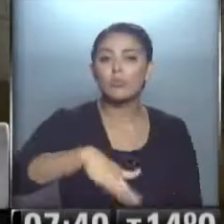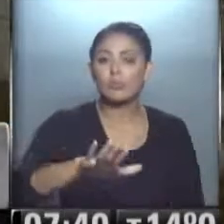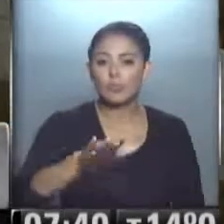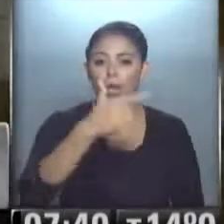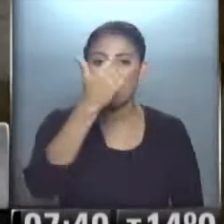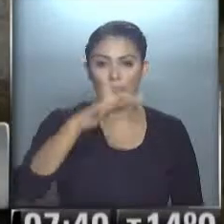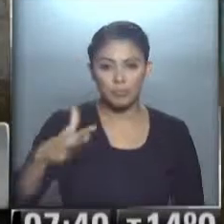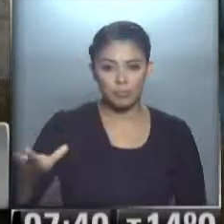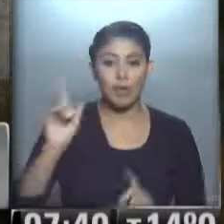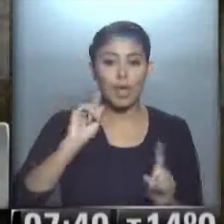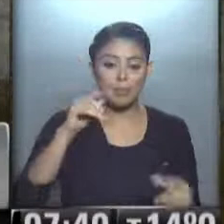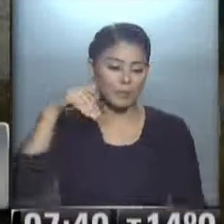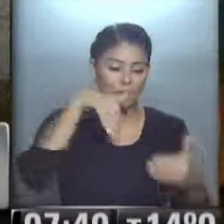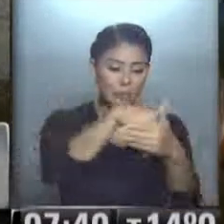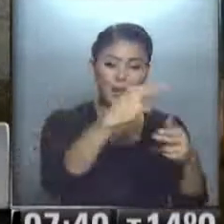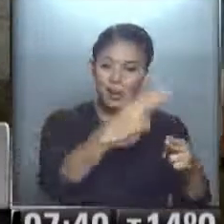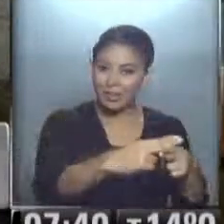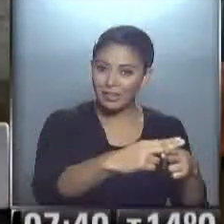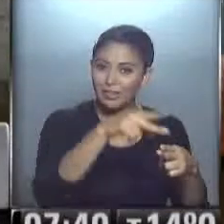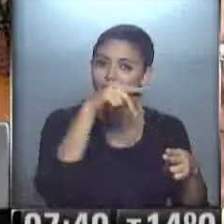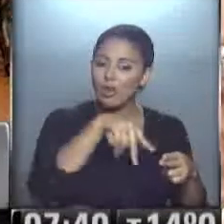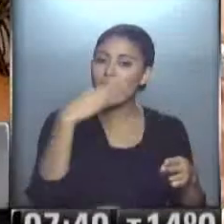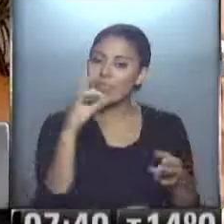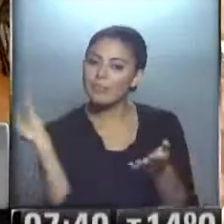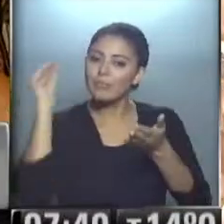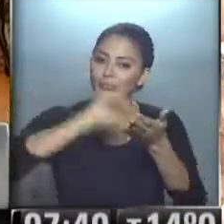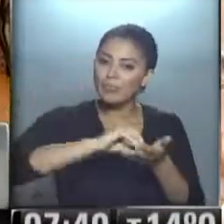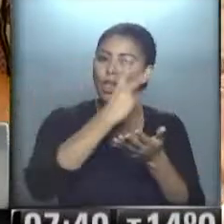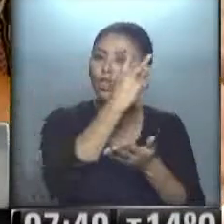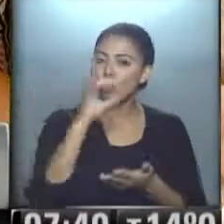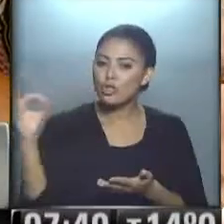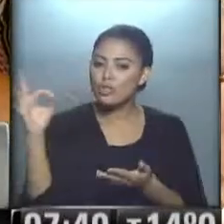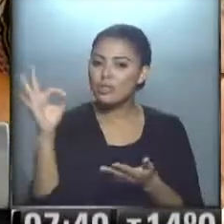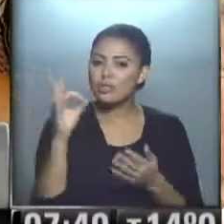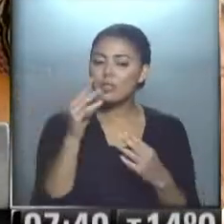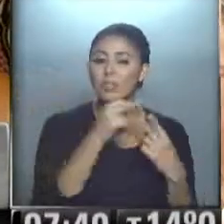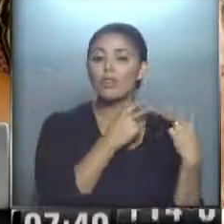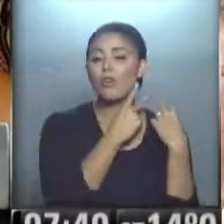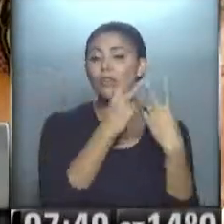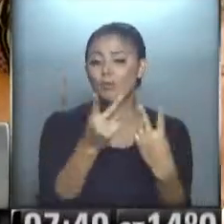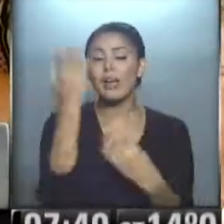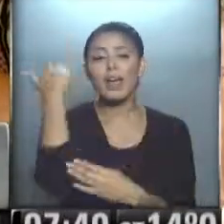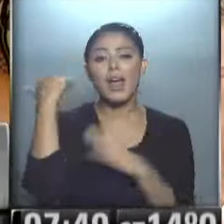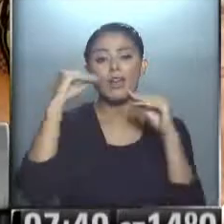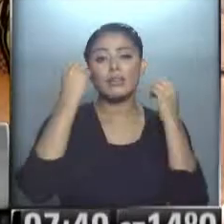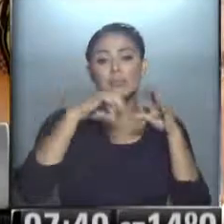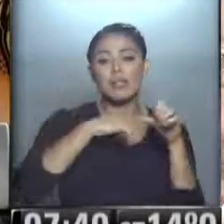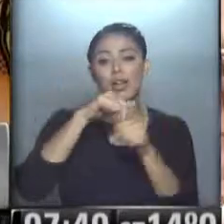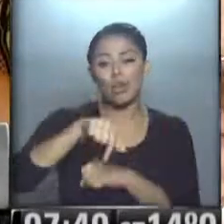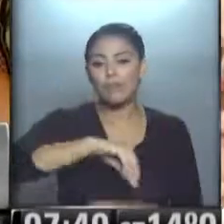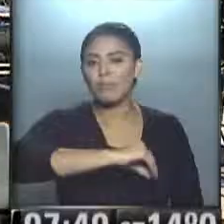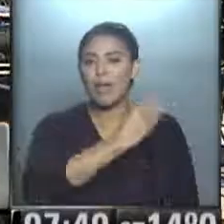y de allí de la terminal de ómnibus de retiro se debieron agregar 200 servicios que partieron desde anoche y lo harán durante esta mañana